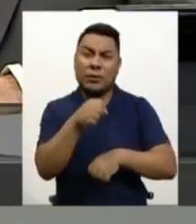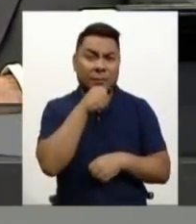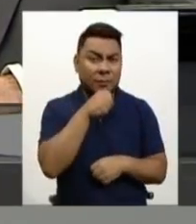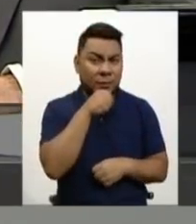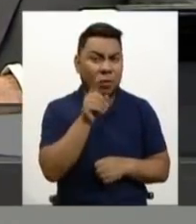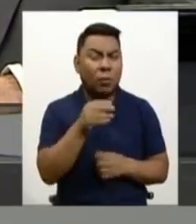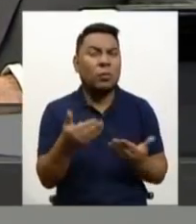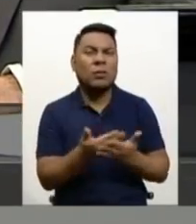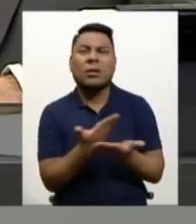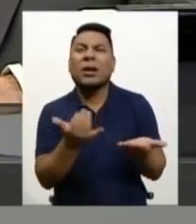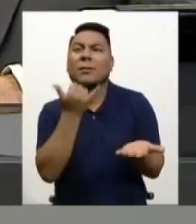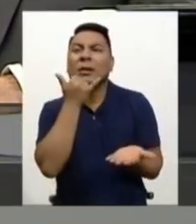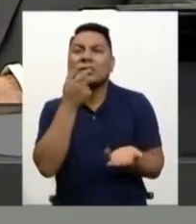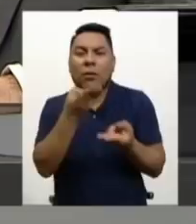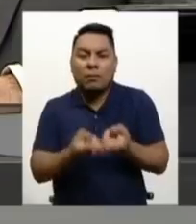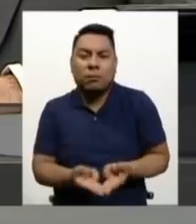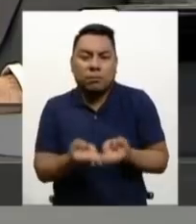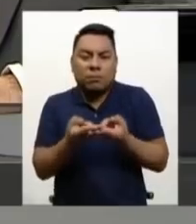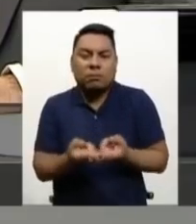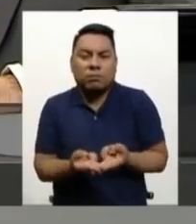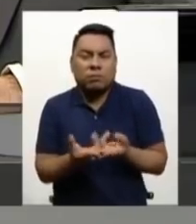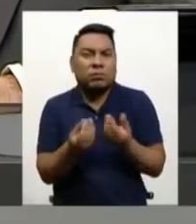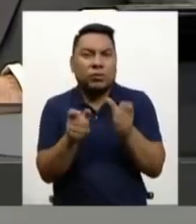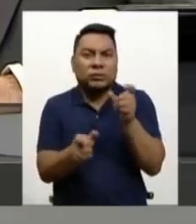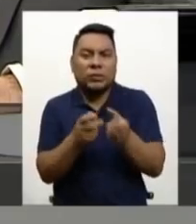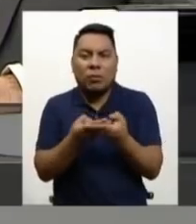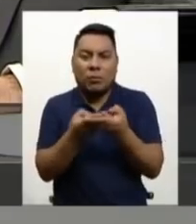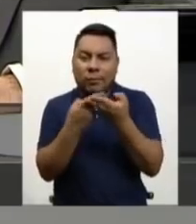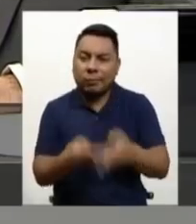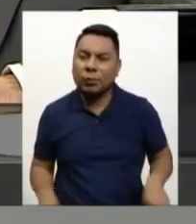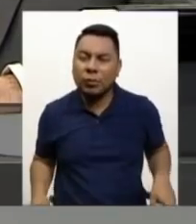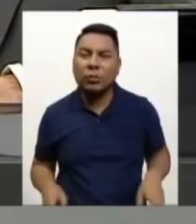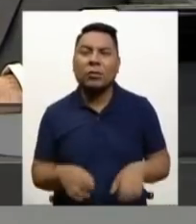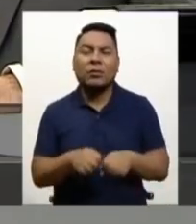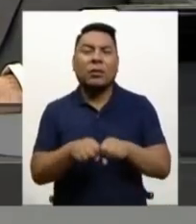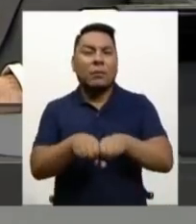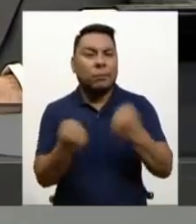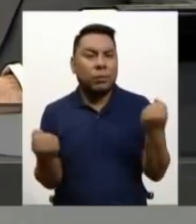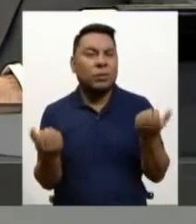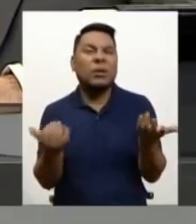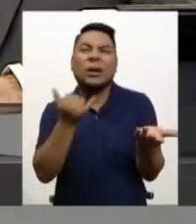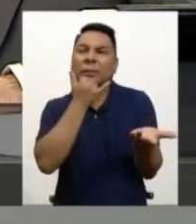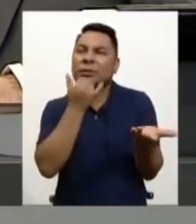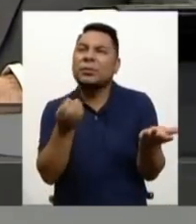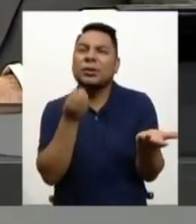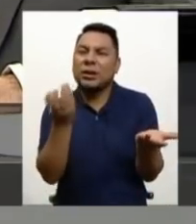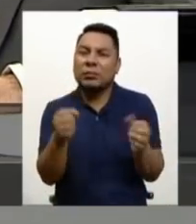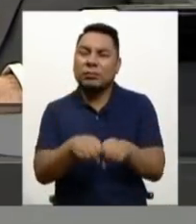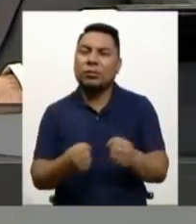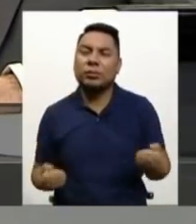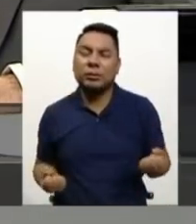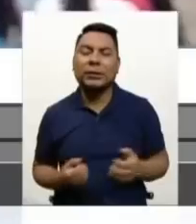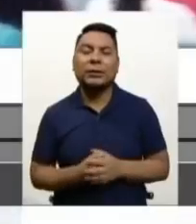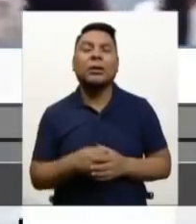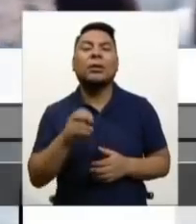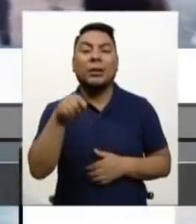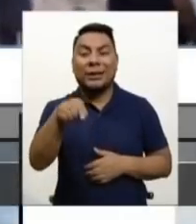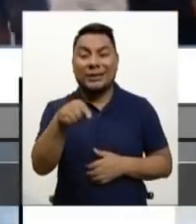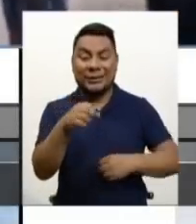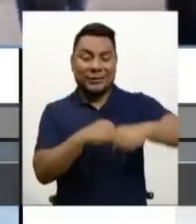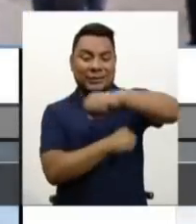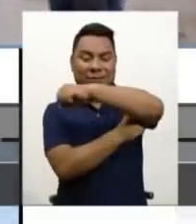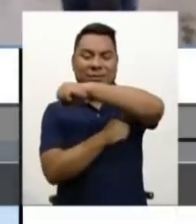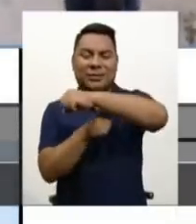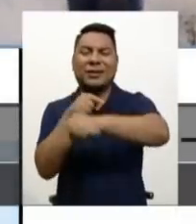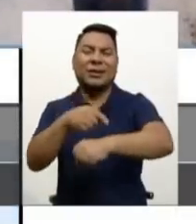sido un problema de sobrepeso, para poder saber qué es lo que habría pasado. Claro, este puente ya tenía varios años